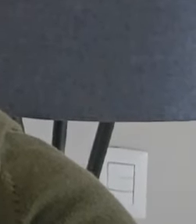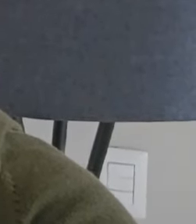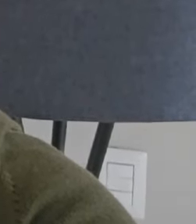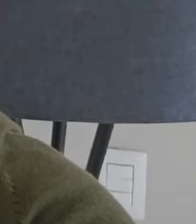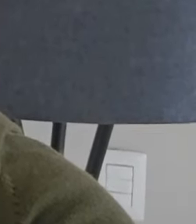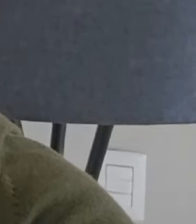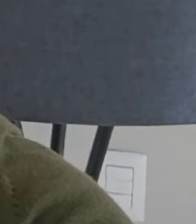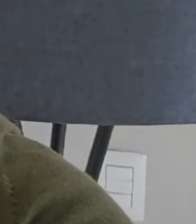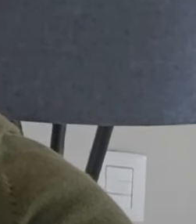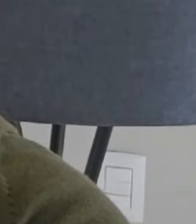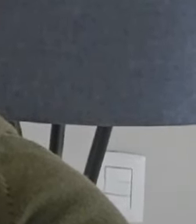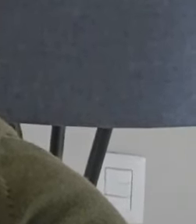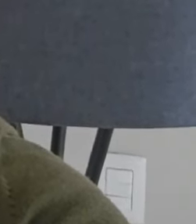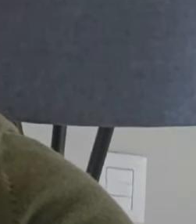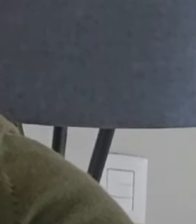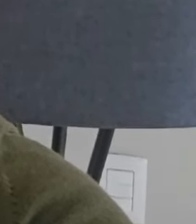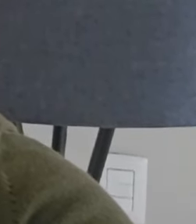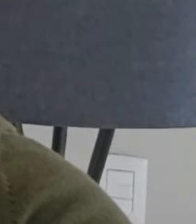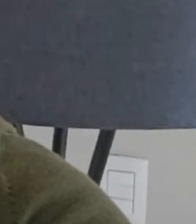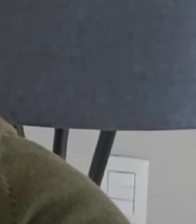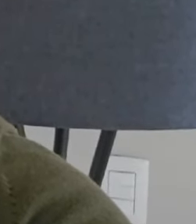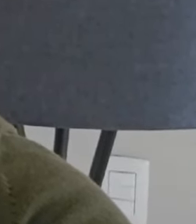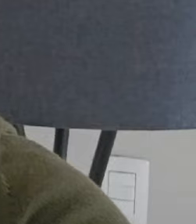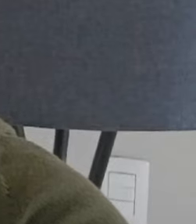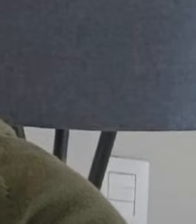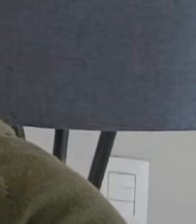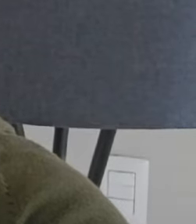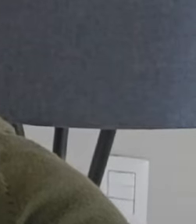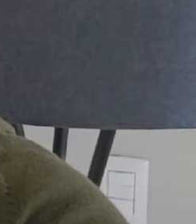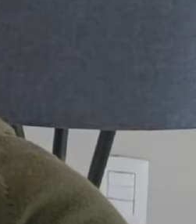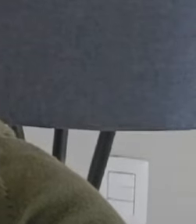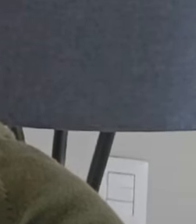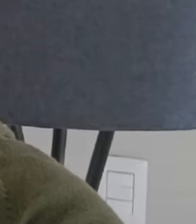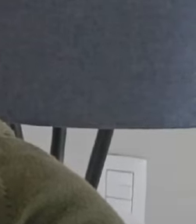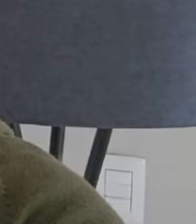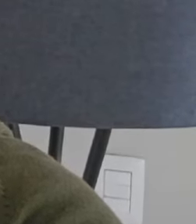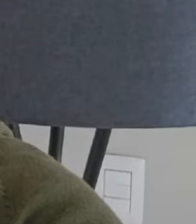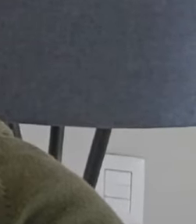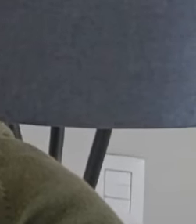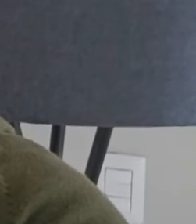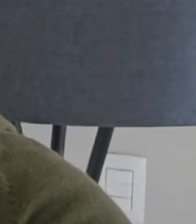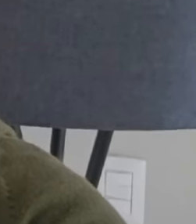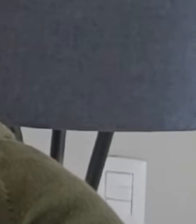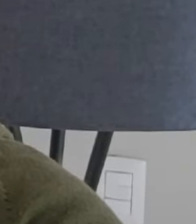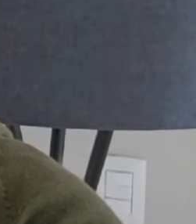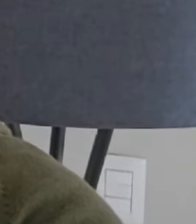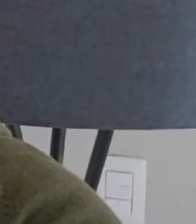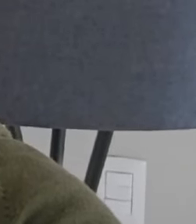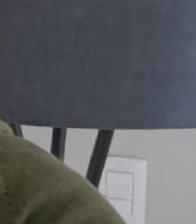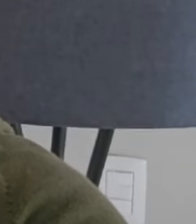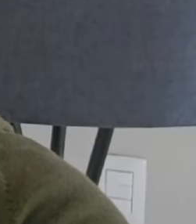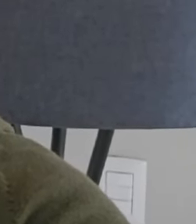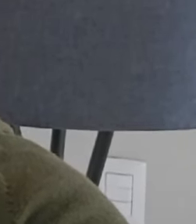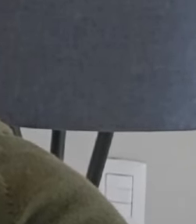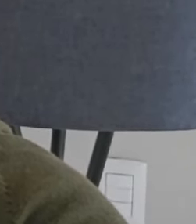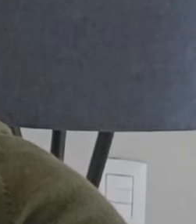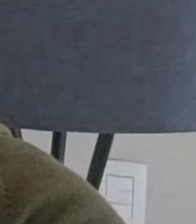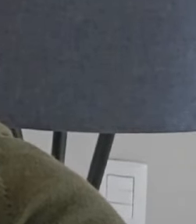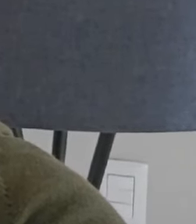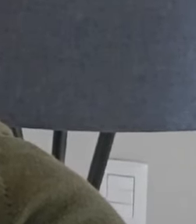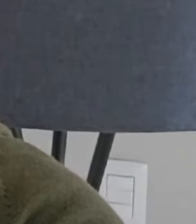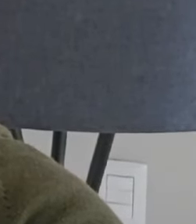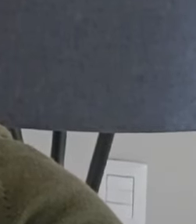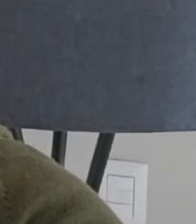distribuidores que tenían que ver con el sector salud, pero nada más estaban buscando lucrar y se le fueron encima cuando decidió